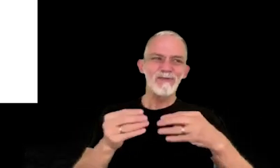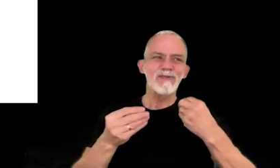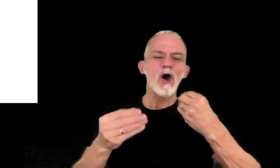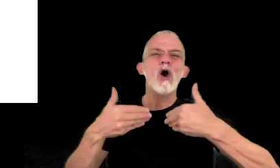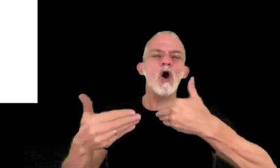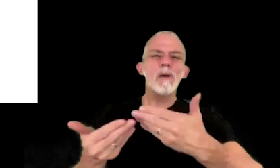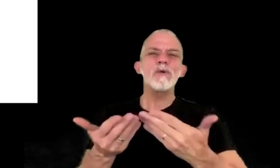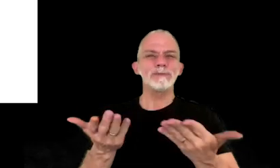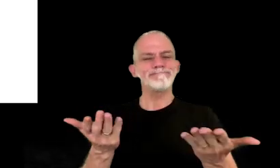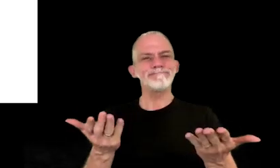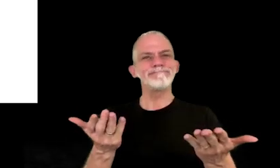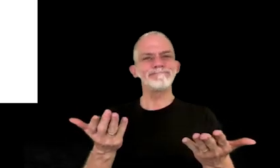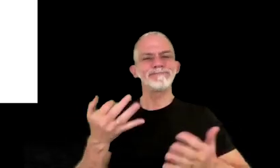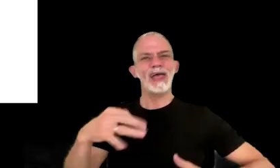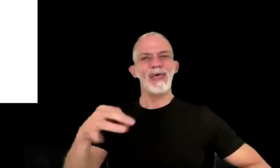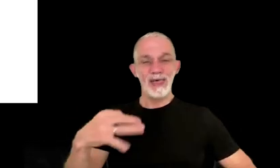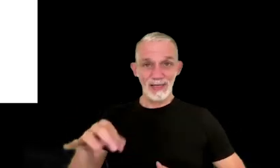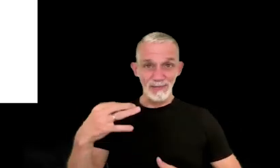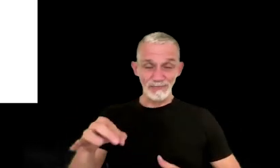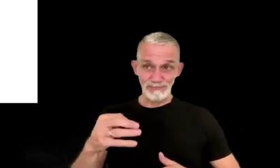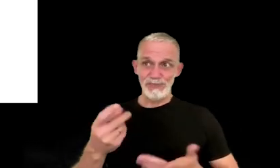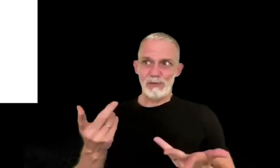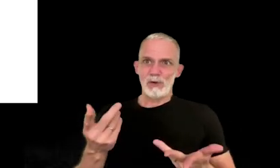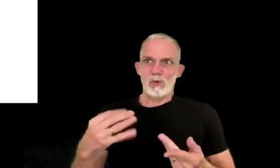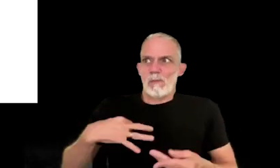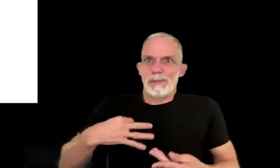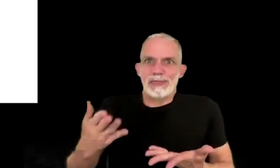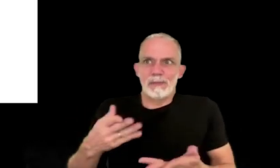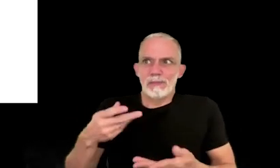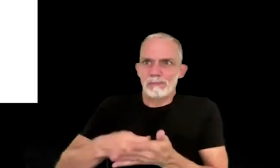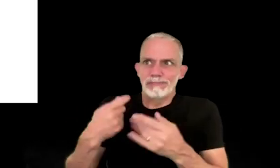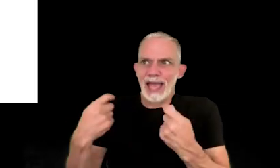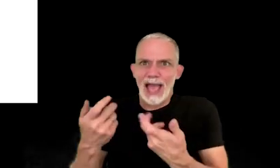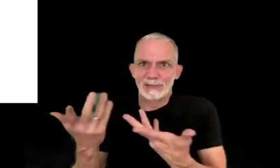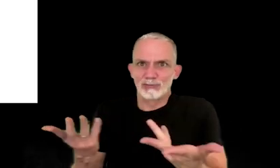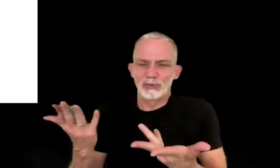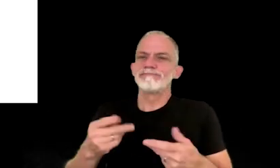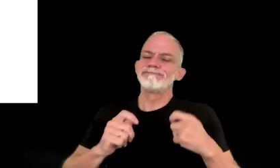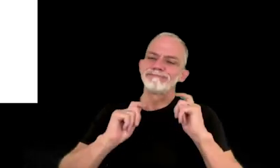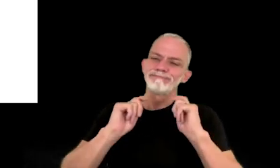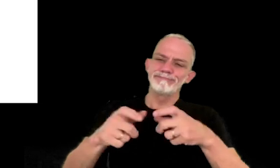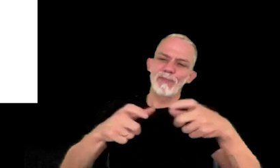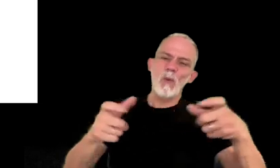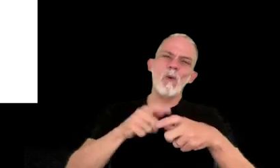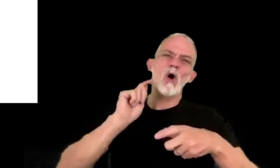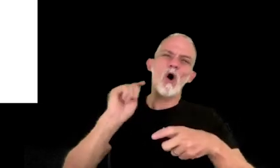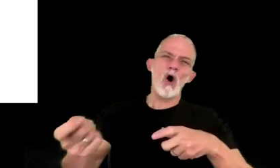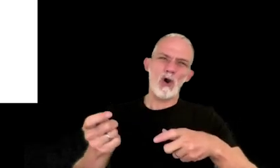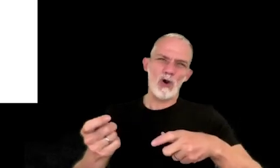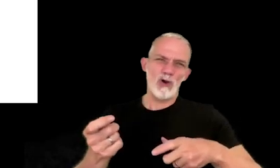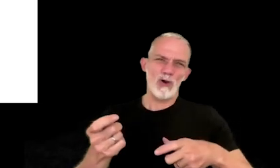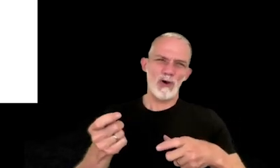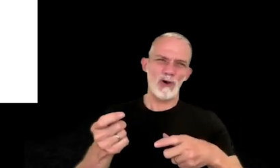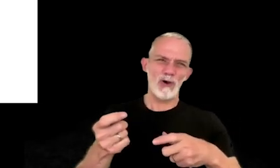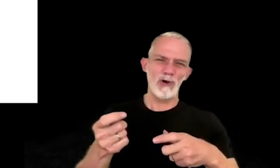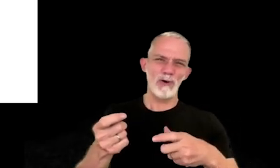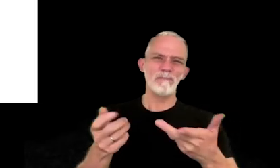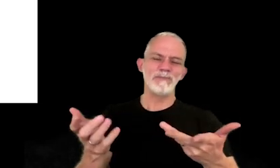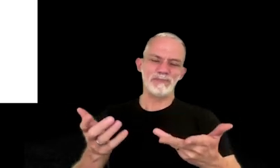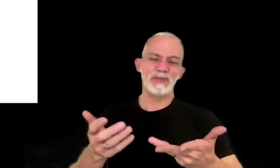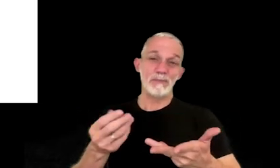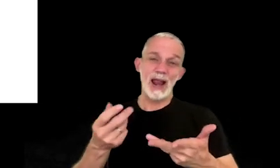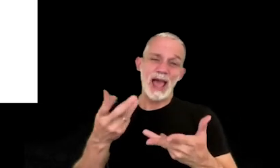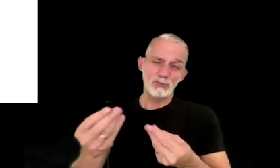de, digamos, del nivel de vida de estas personas, otorgar ayudas económicas